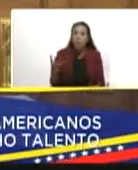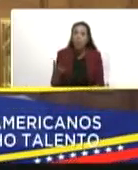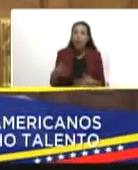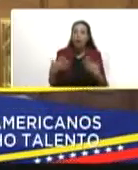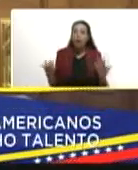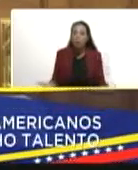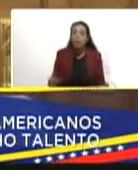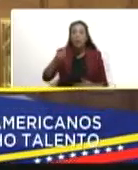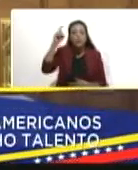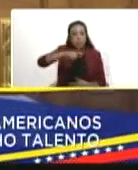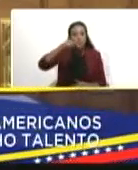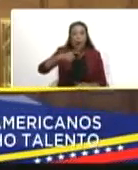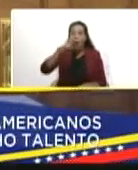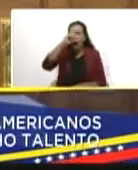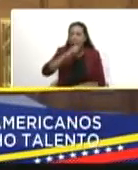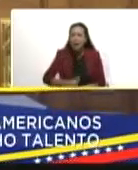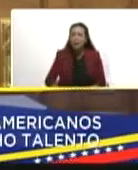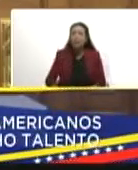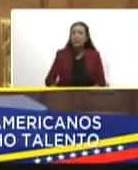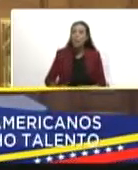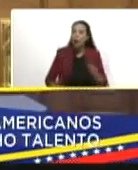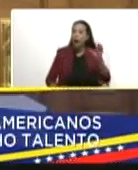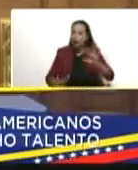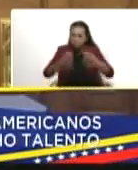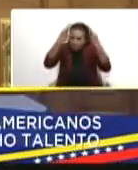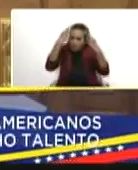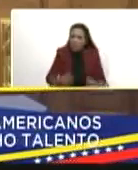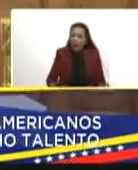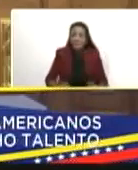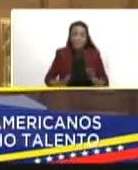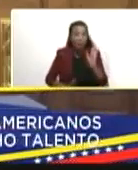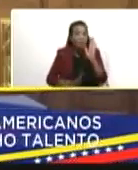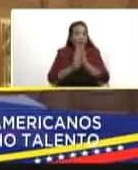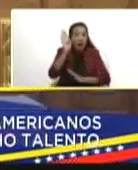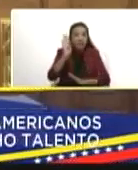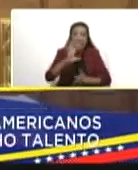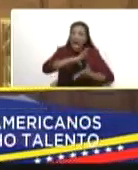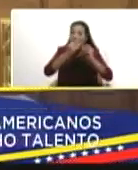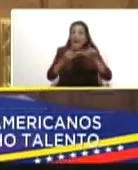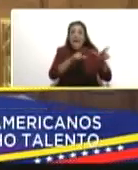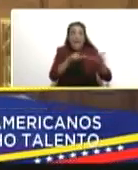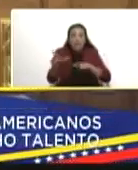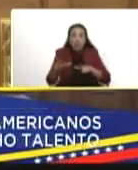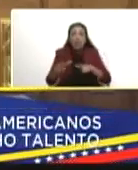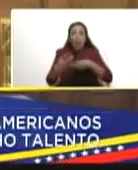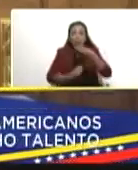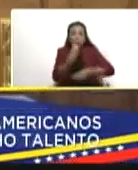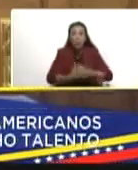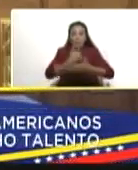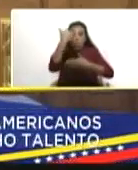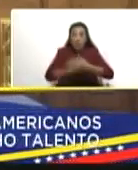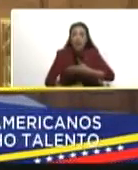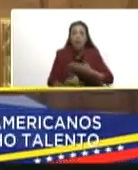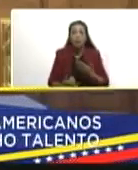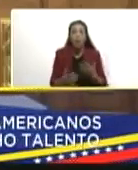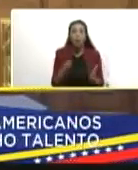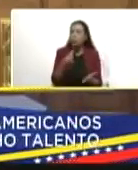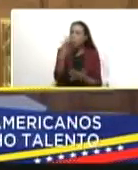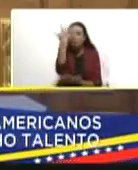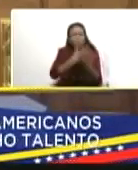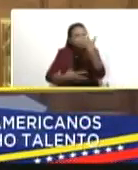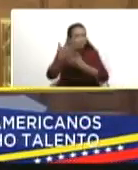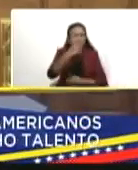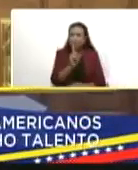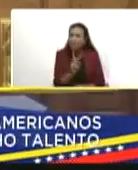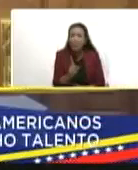2024 será un año para la concreción para el avance para realización no tengo duda alguna de